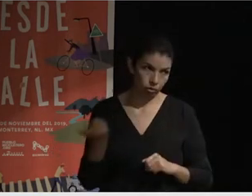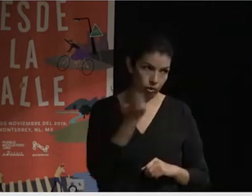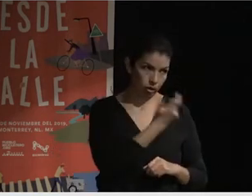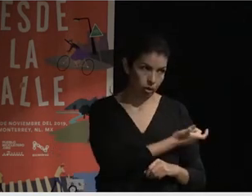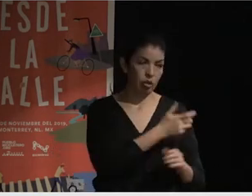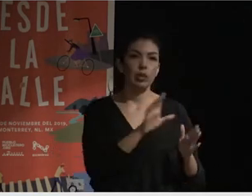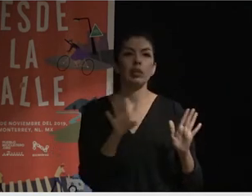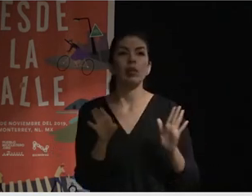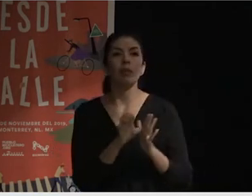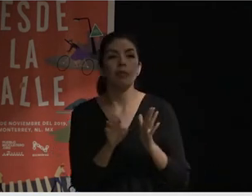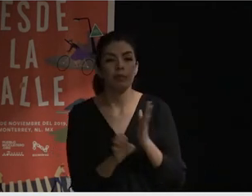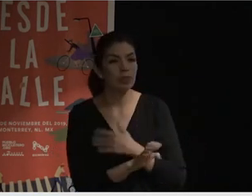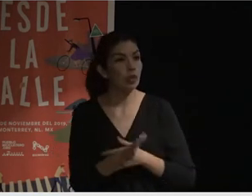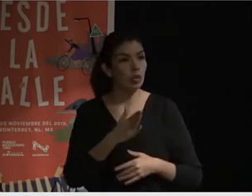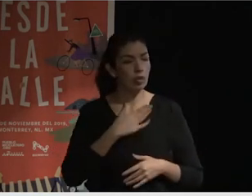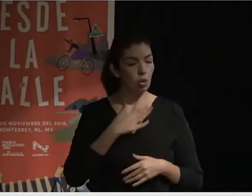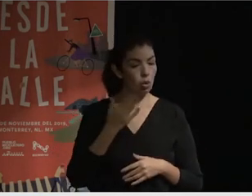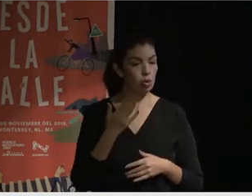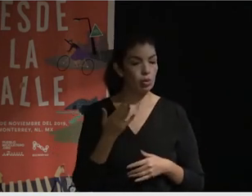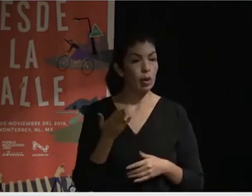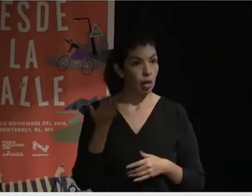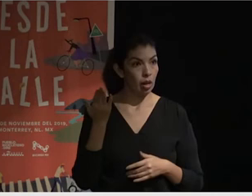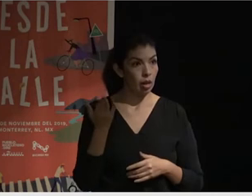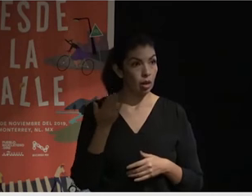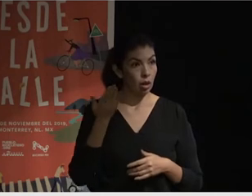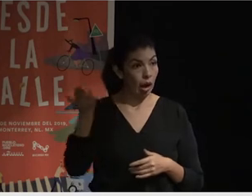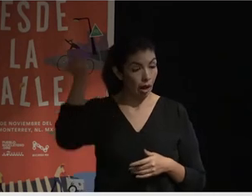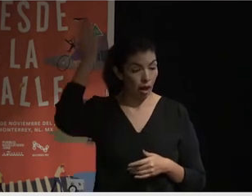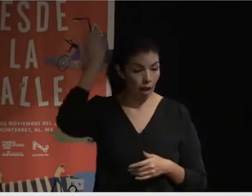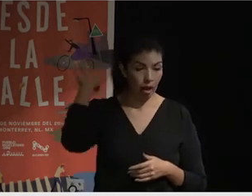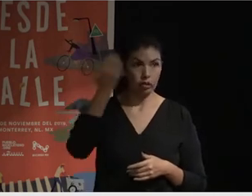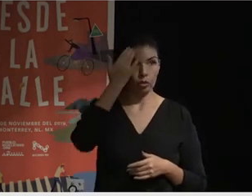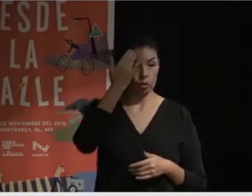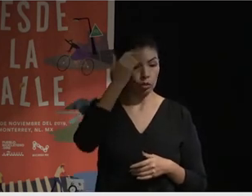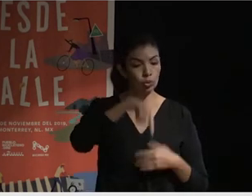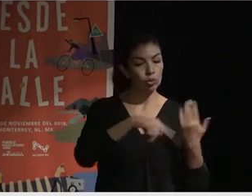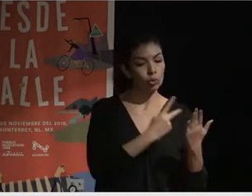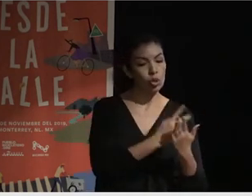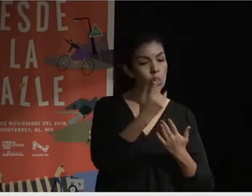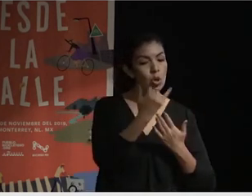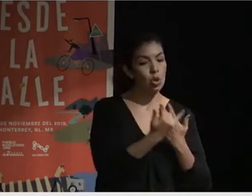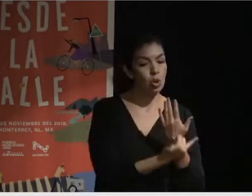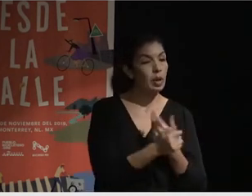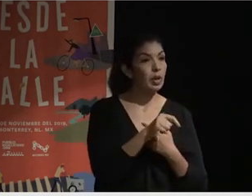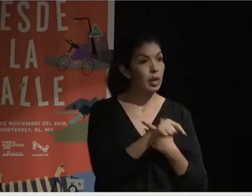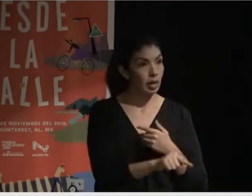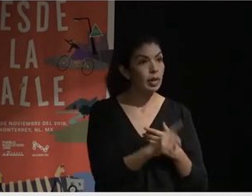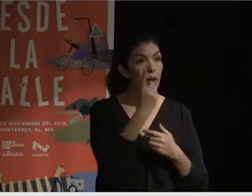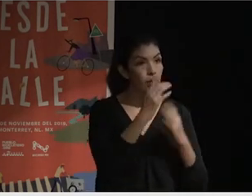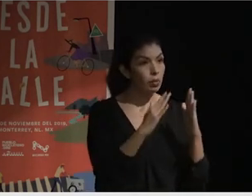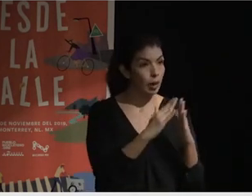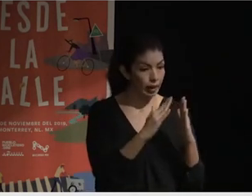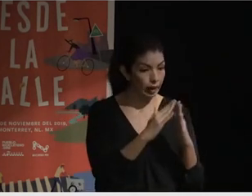Monterrey, donde varios vecinos tenían una casa que estaba peleada por generaciones y generaciones, y